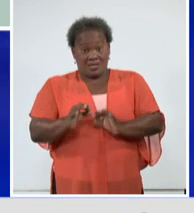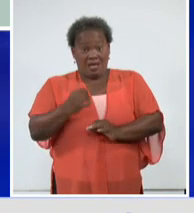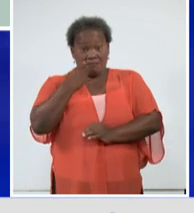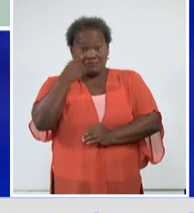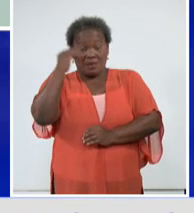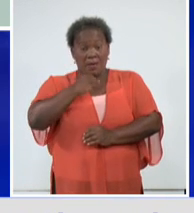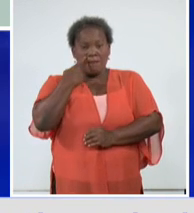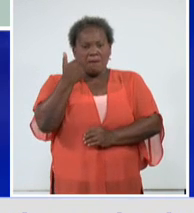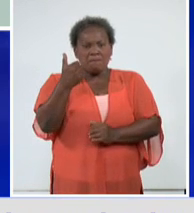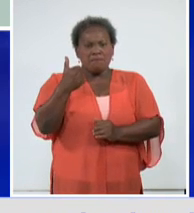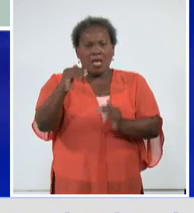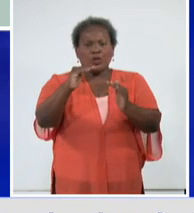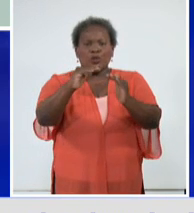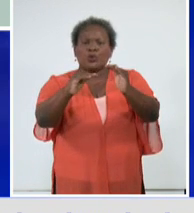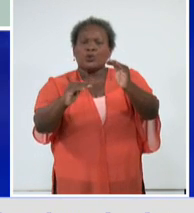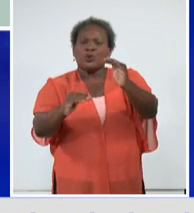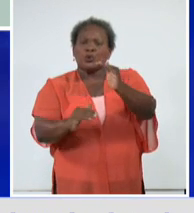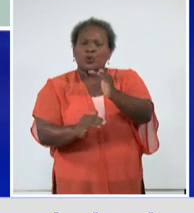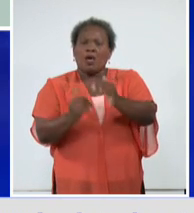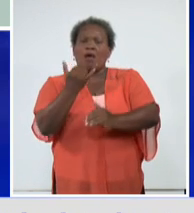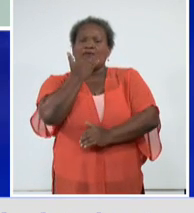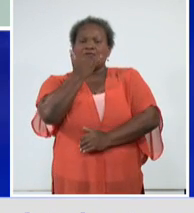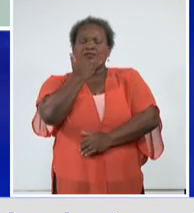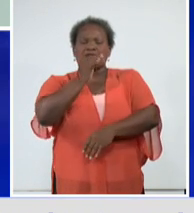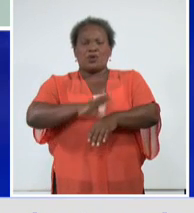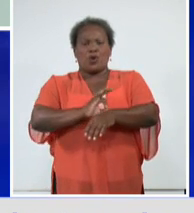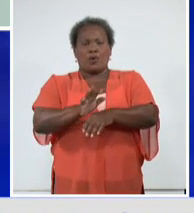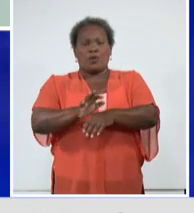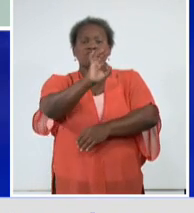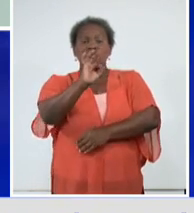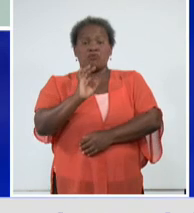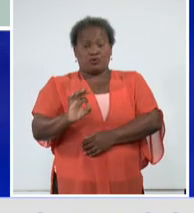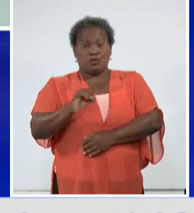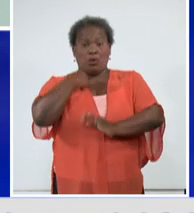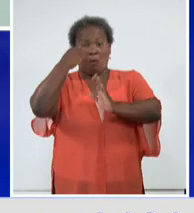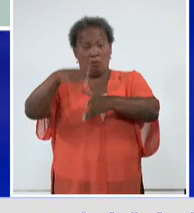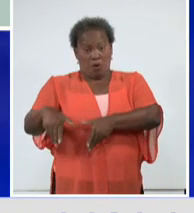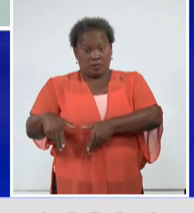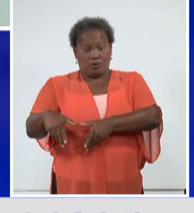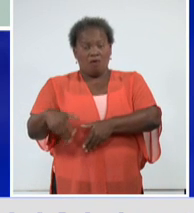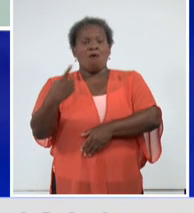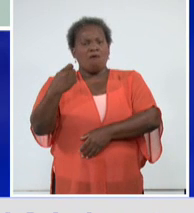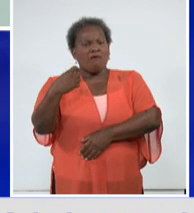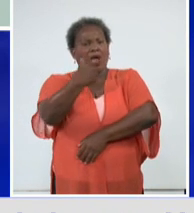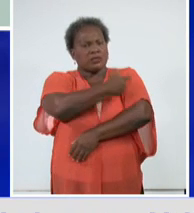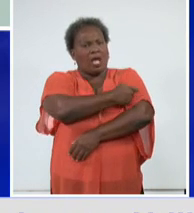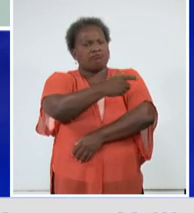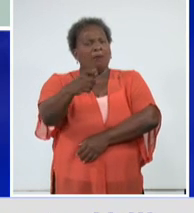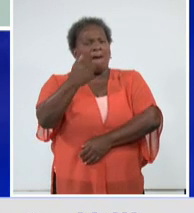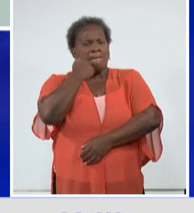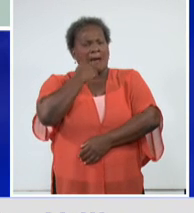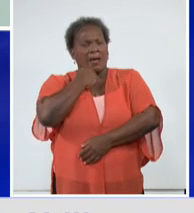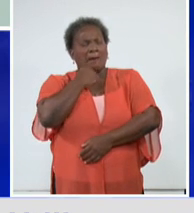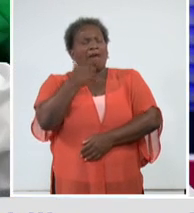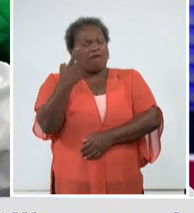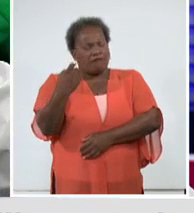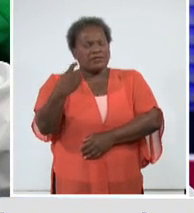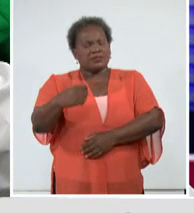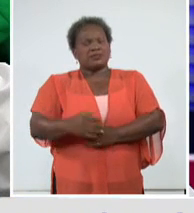una disminución en la incidencia y en la letalidad que podamos apreciar en las cifras diariamente. Mientras